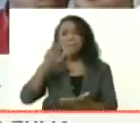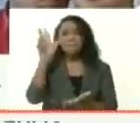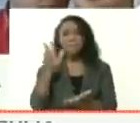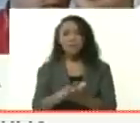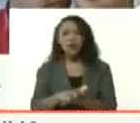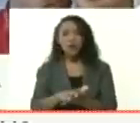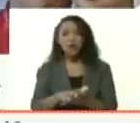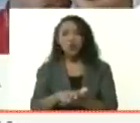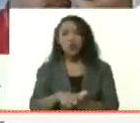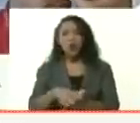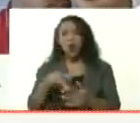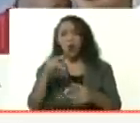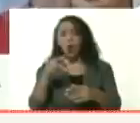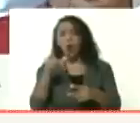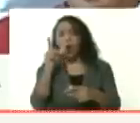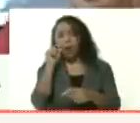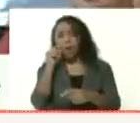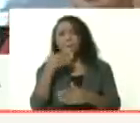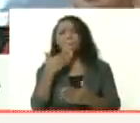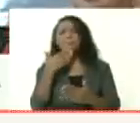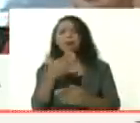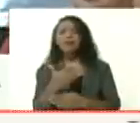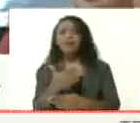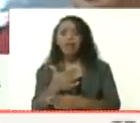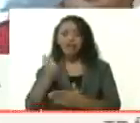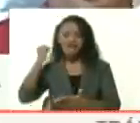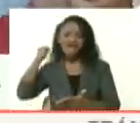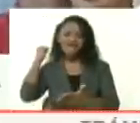que permite casi que asesinar